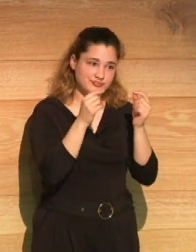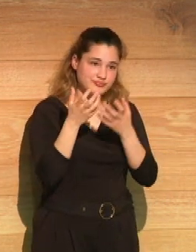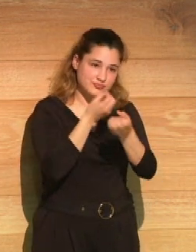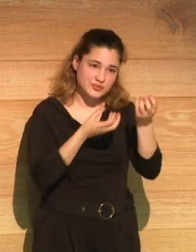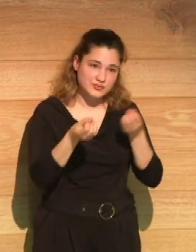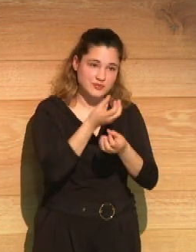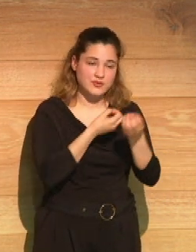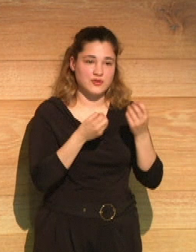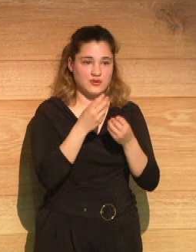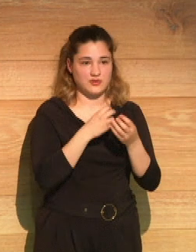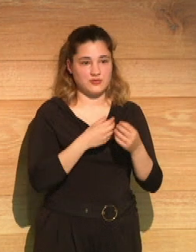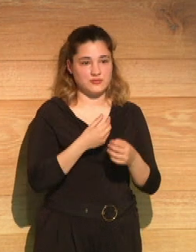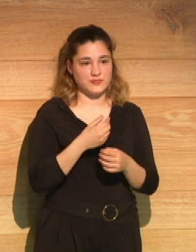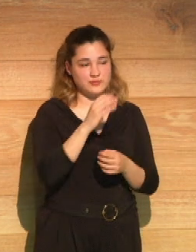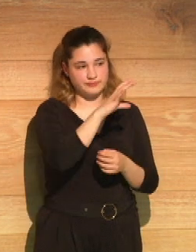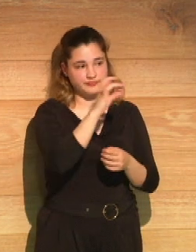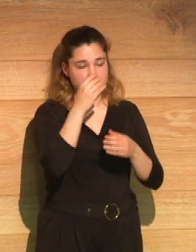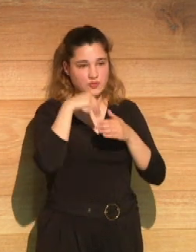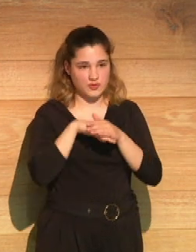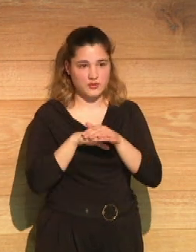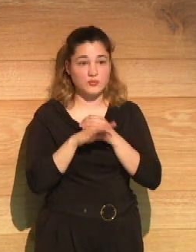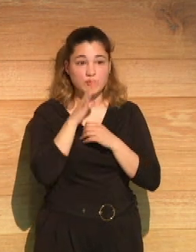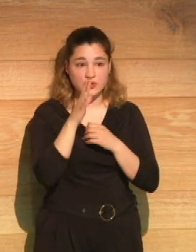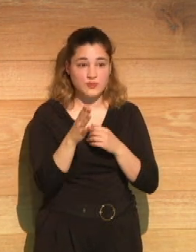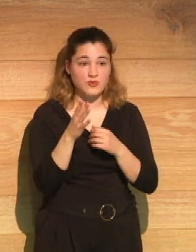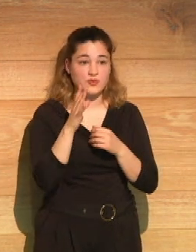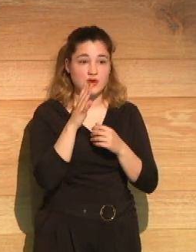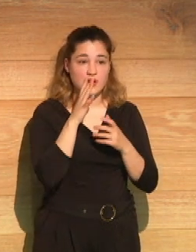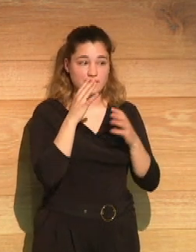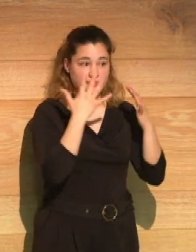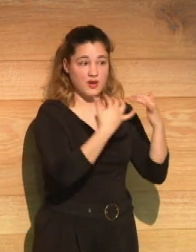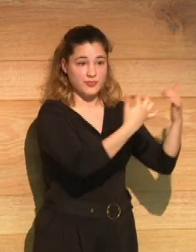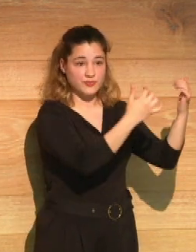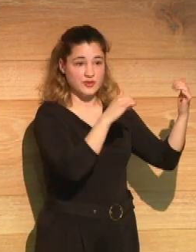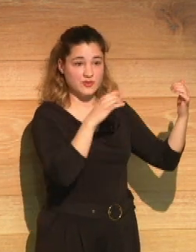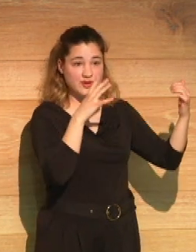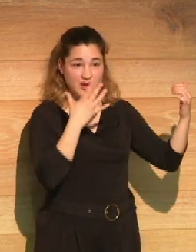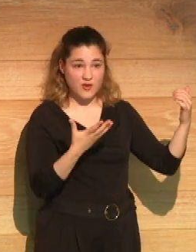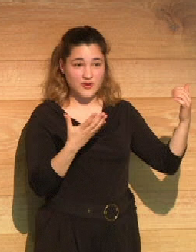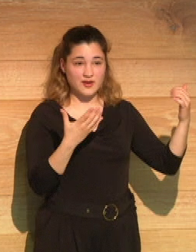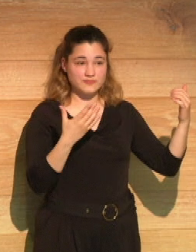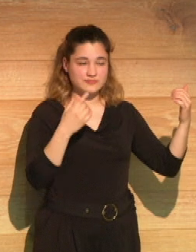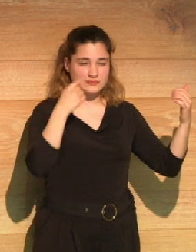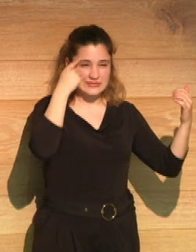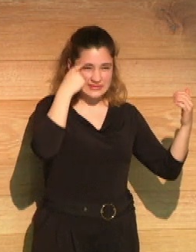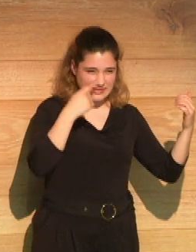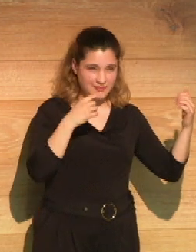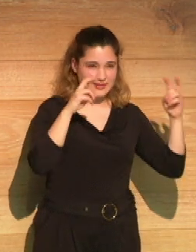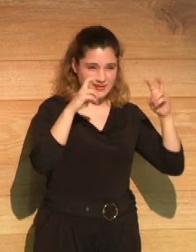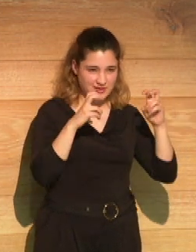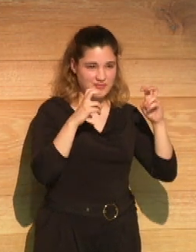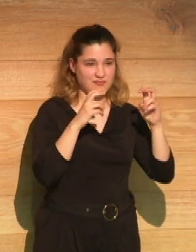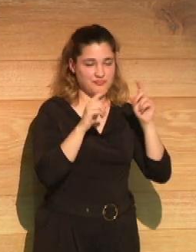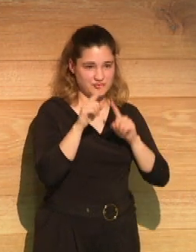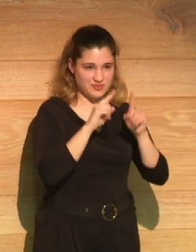ser tomados en cuenta por los museos, porque tenemos una audiencia que es más consciente de toda esta problemática